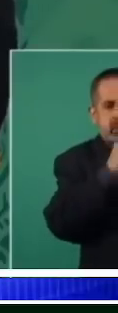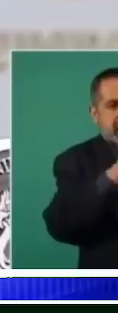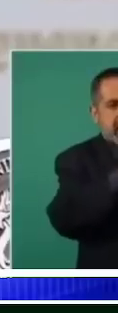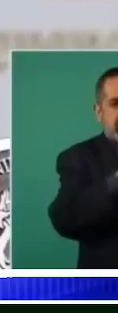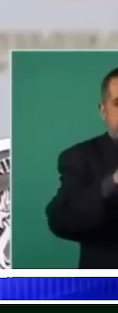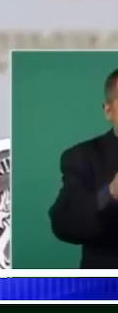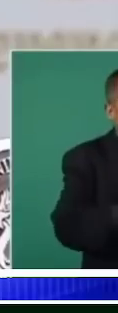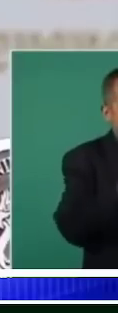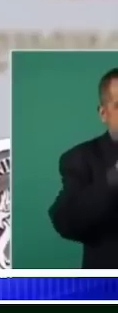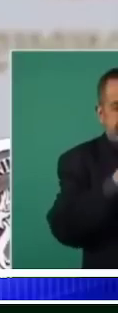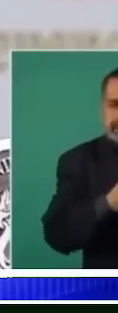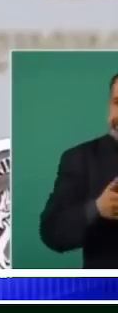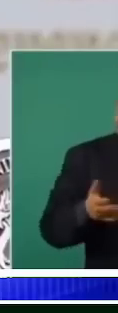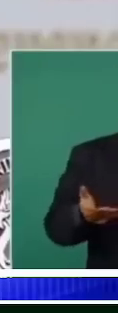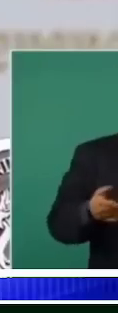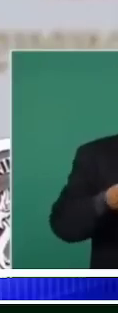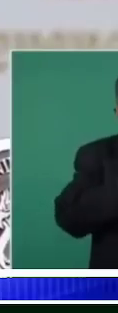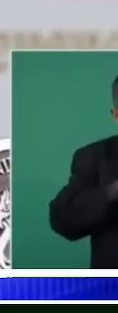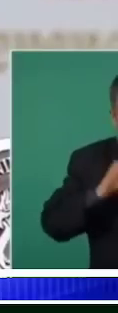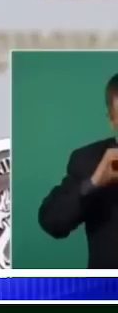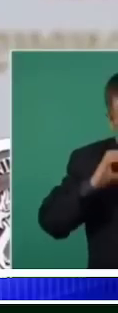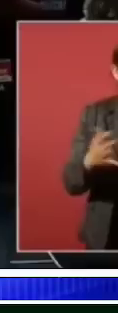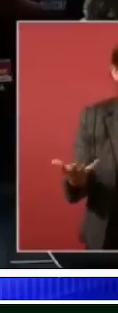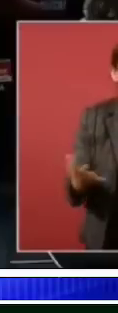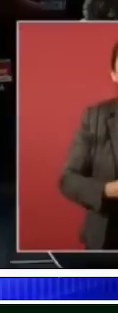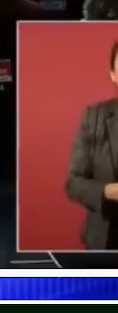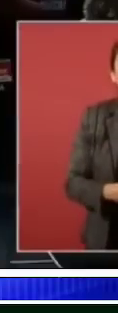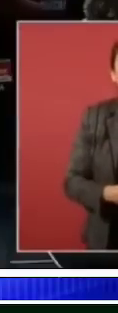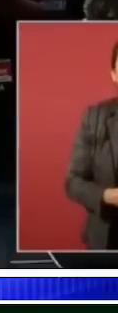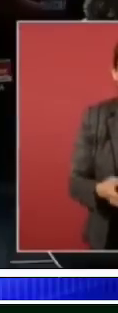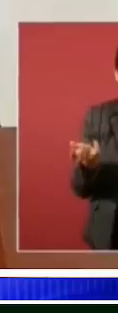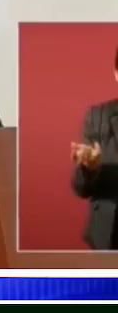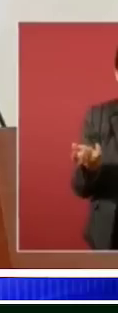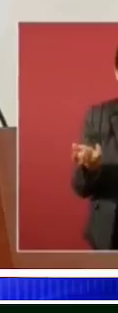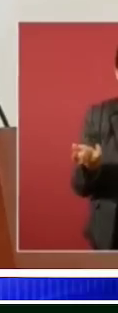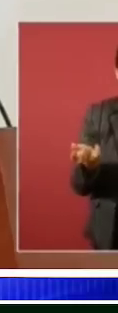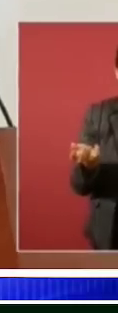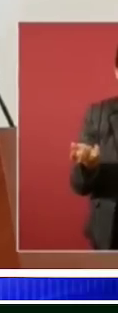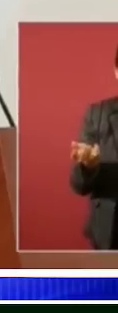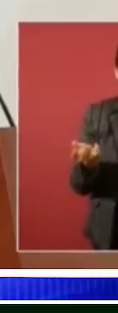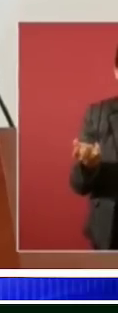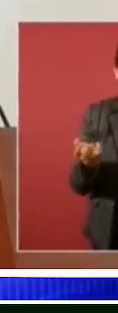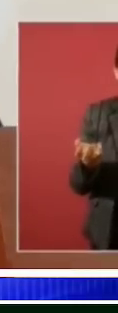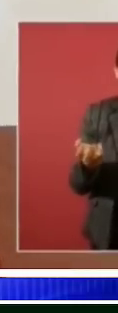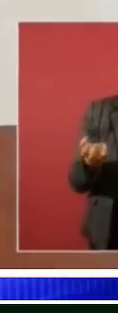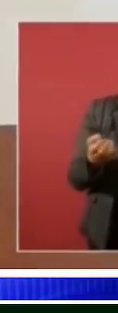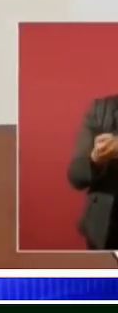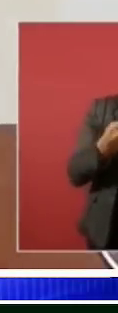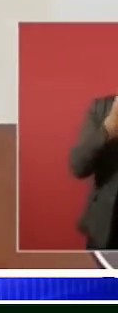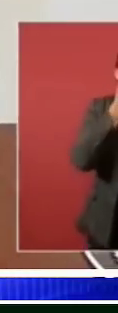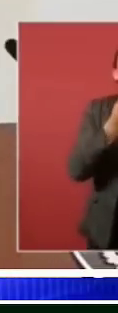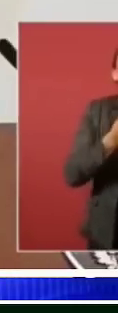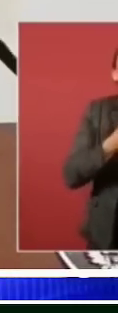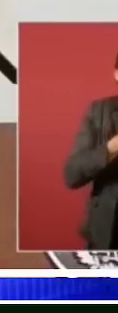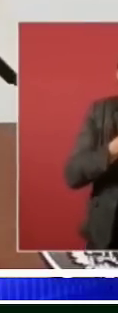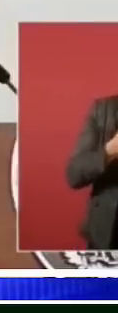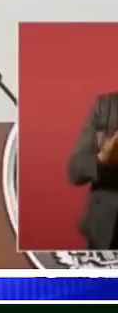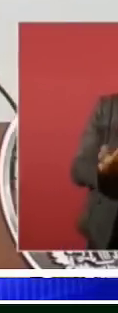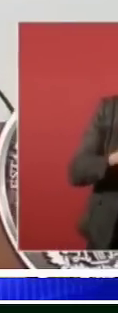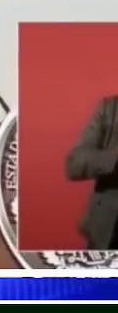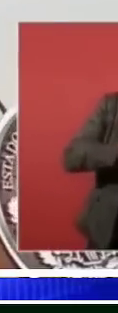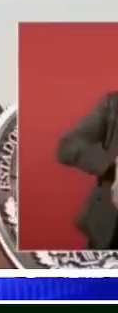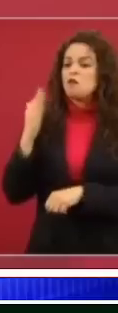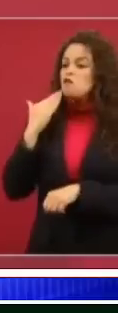de las autoridades de los diferentes países para hacer estas detenciones en estas aguas pues territoriales ya que no